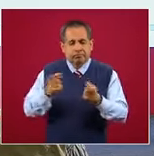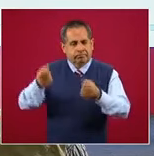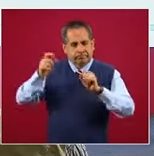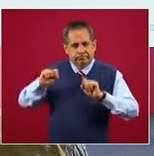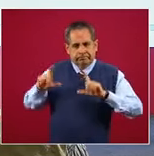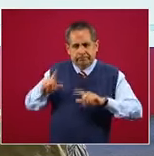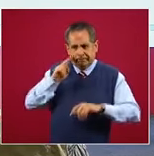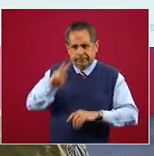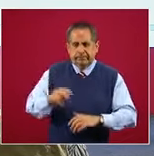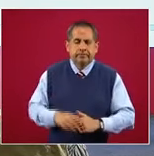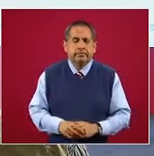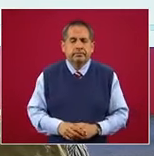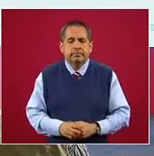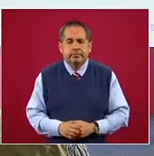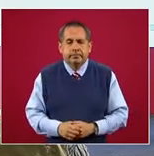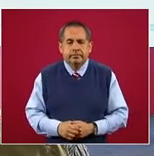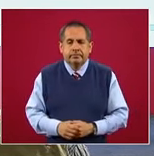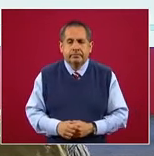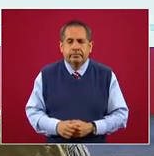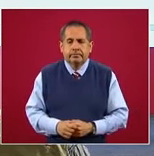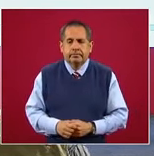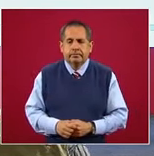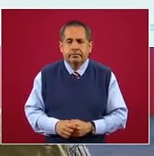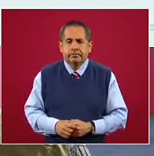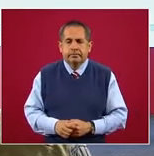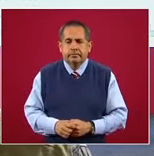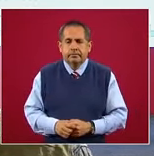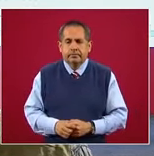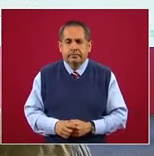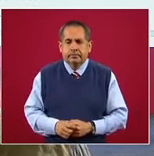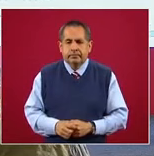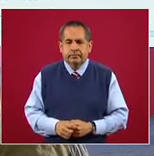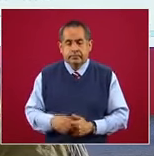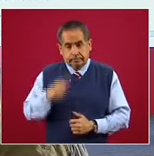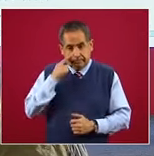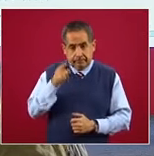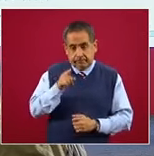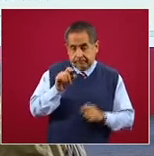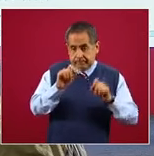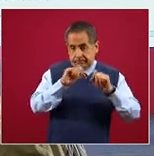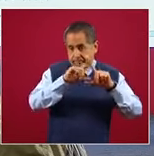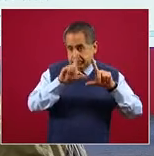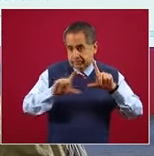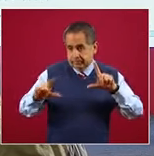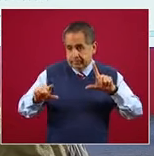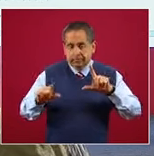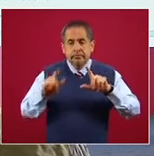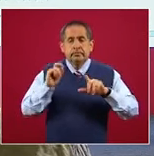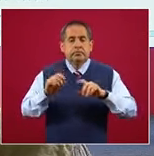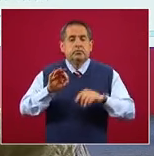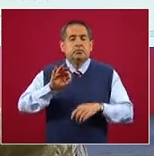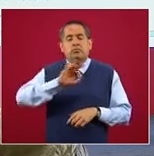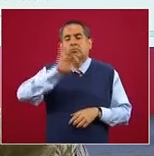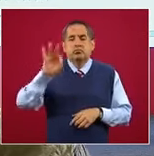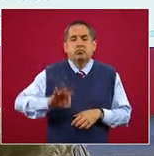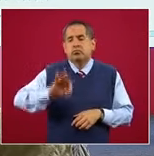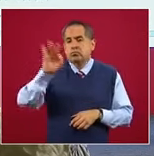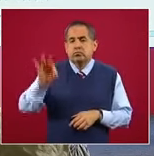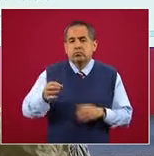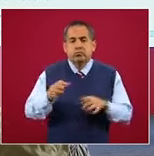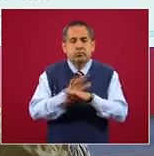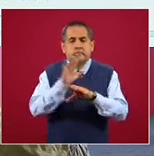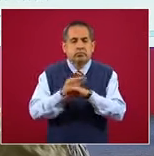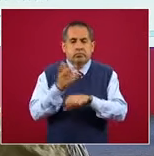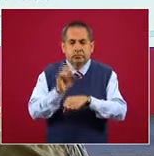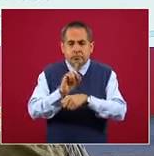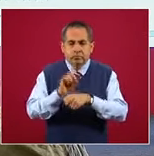siguiente diapositiva. Aquí vemos en la siguiente diapositiva el cambio porcentual diario, es